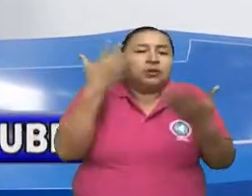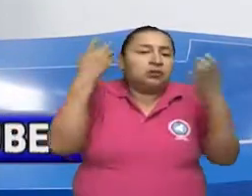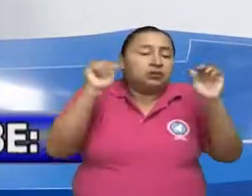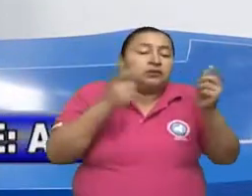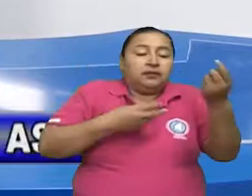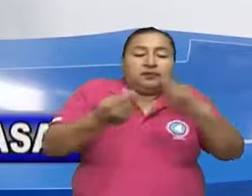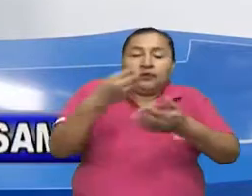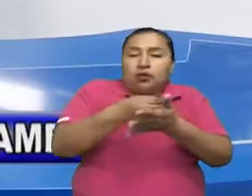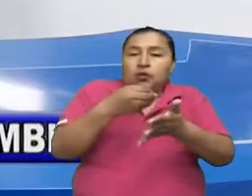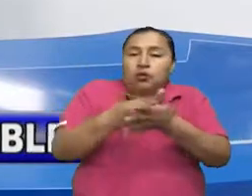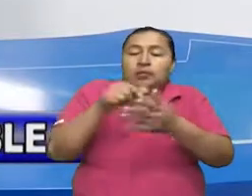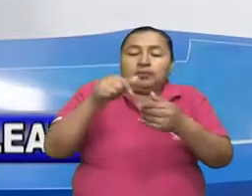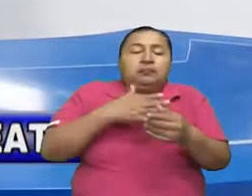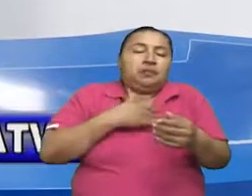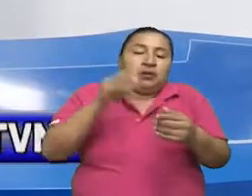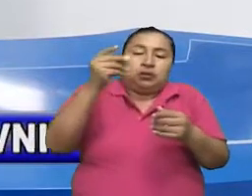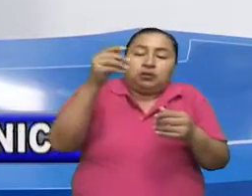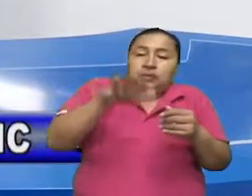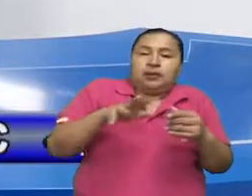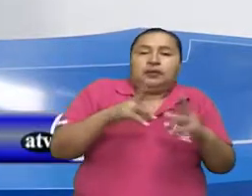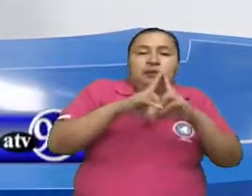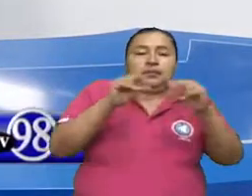la economía de las familias de Managua.